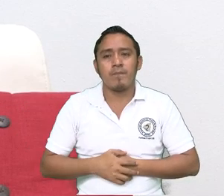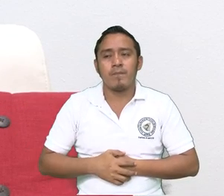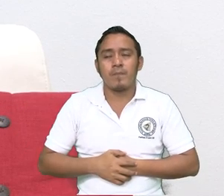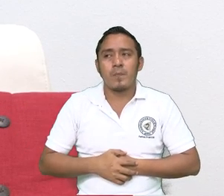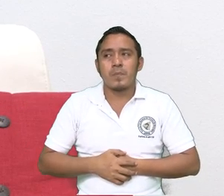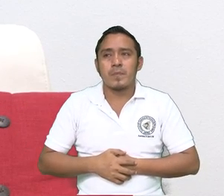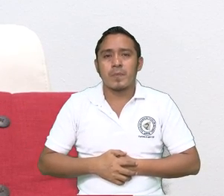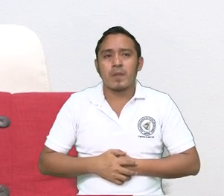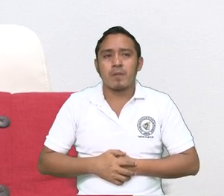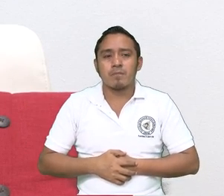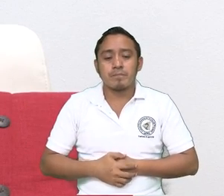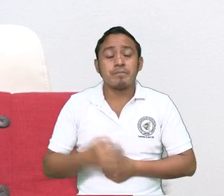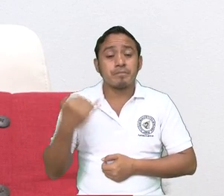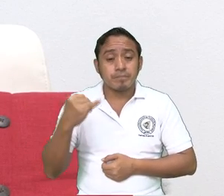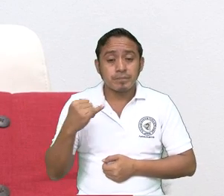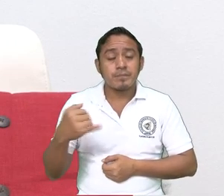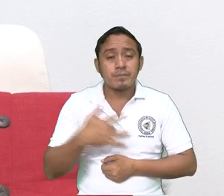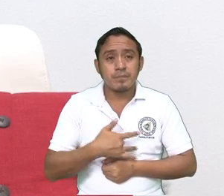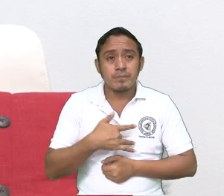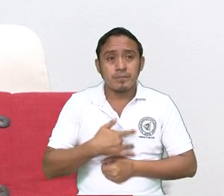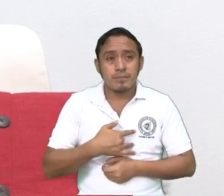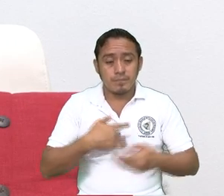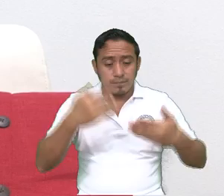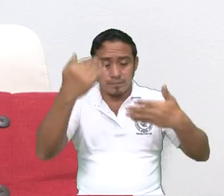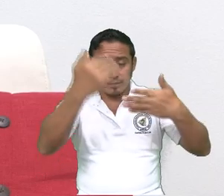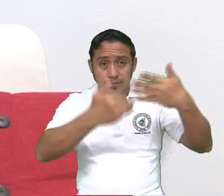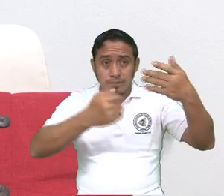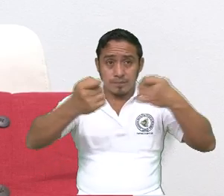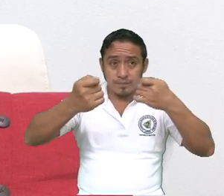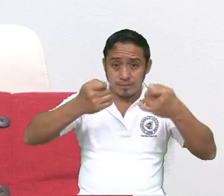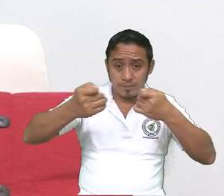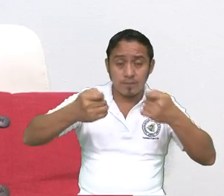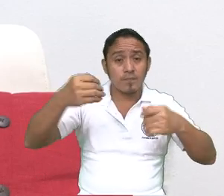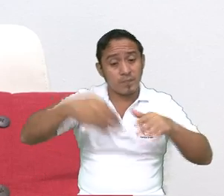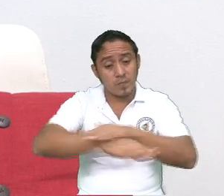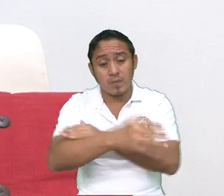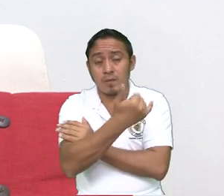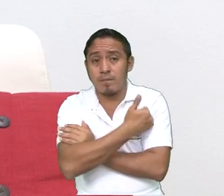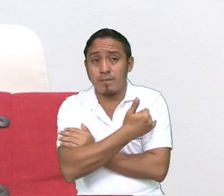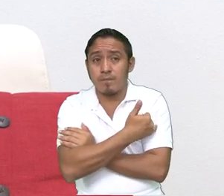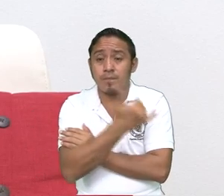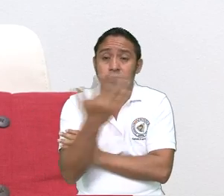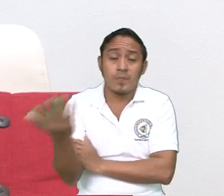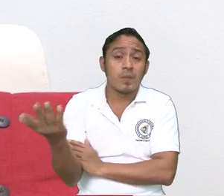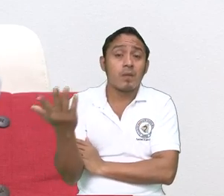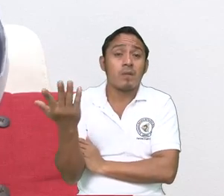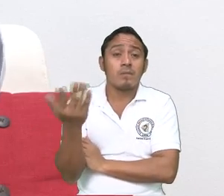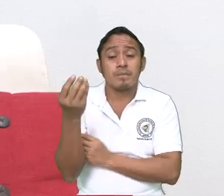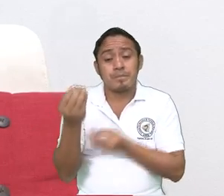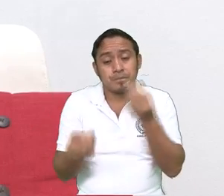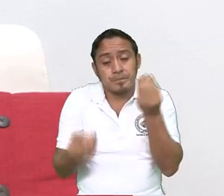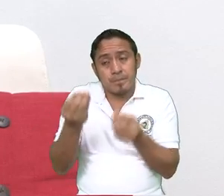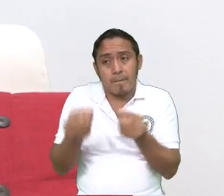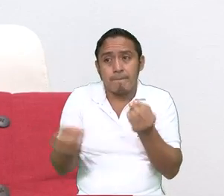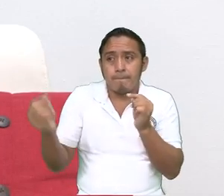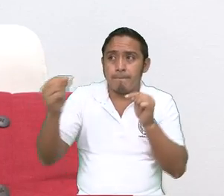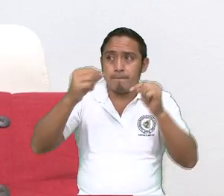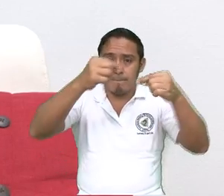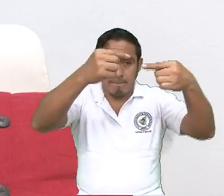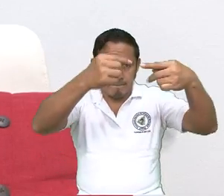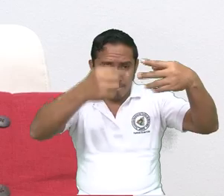si probablemente se tengan que manejar de manera hospitalaria que entonces depende de la estratificación